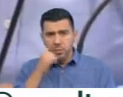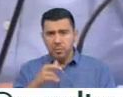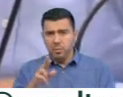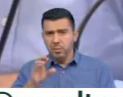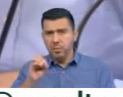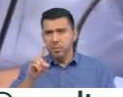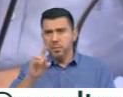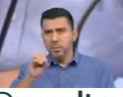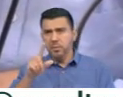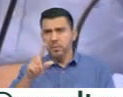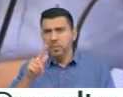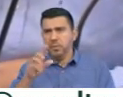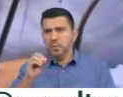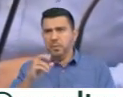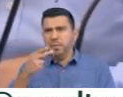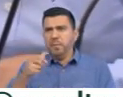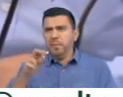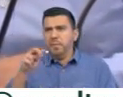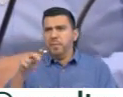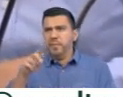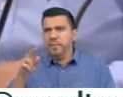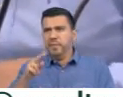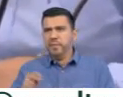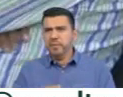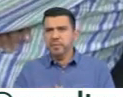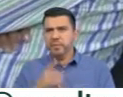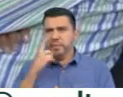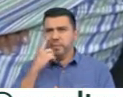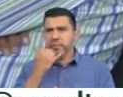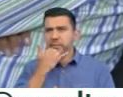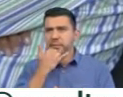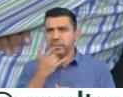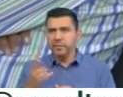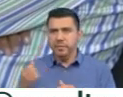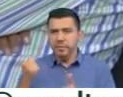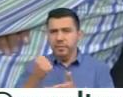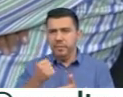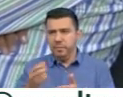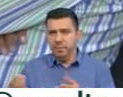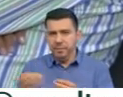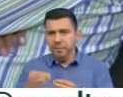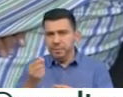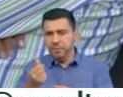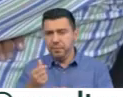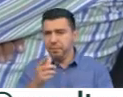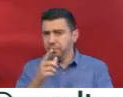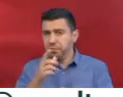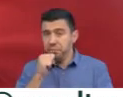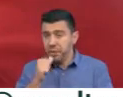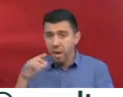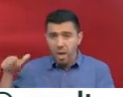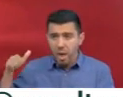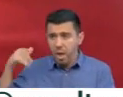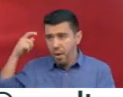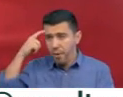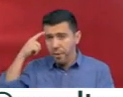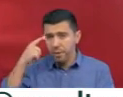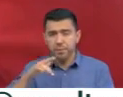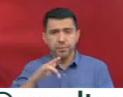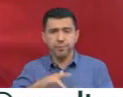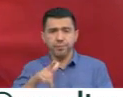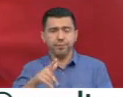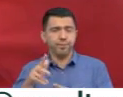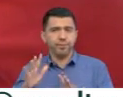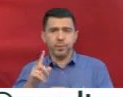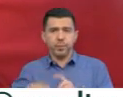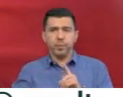Hernández. Si no se aprueba la adición, no se podrá pagar el sueldo de los maestros y el refrigerio de los 28 mil estudiantes